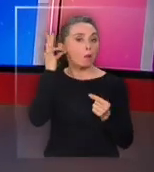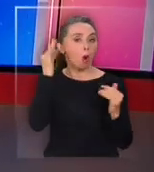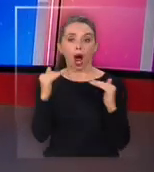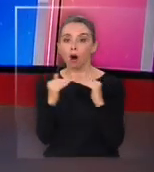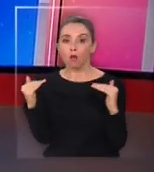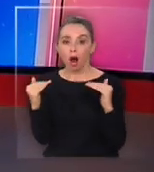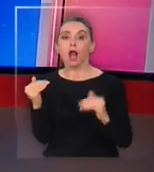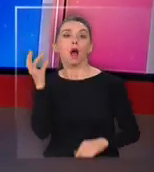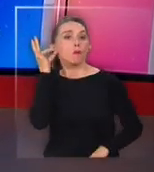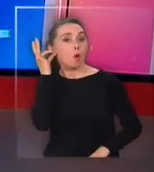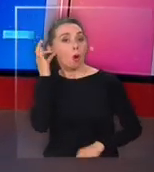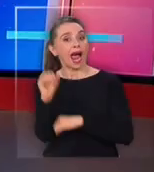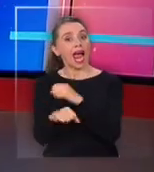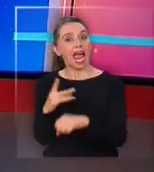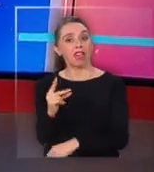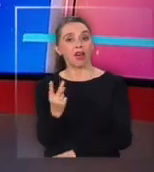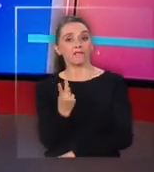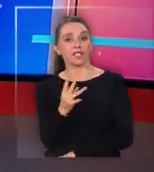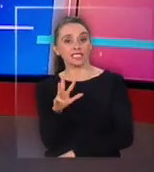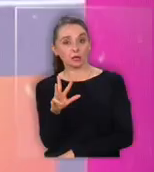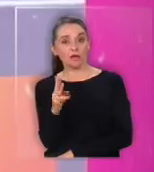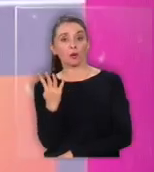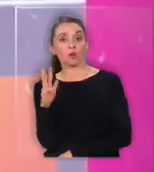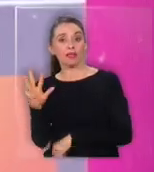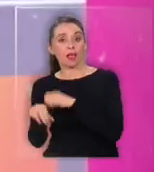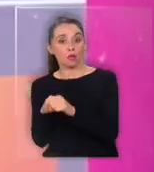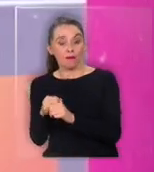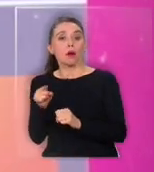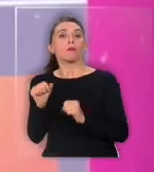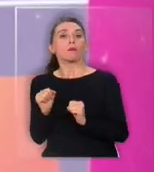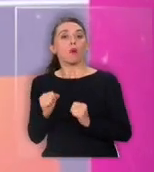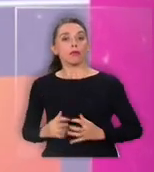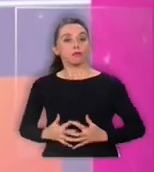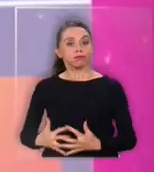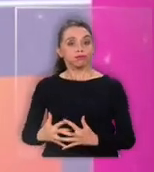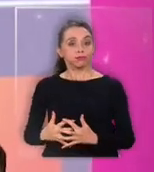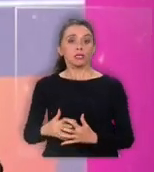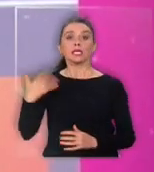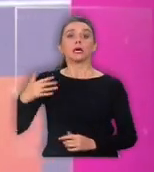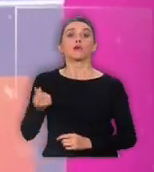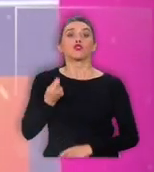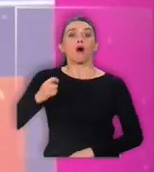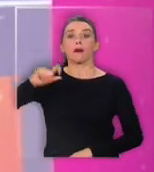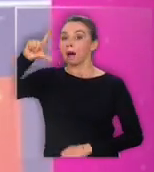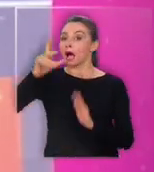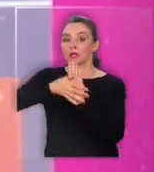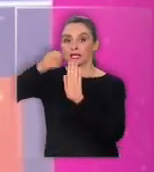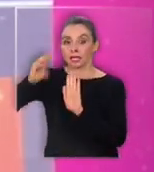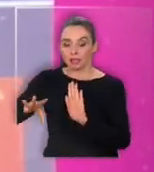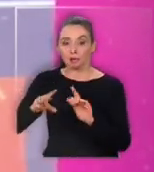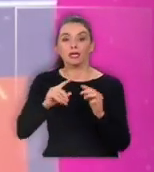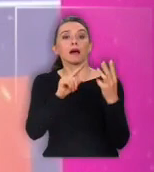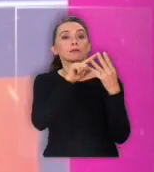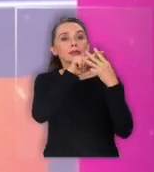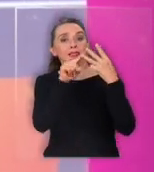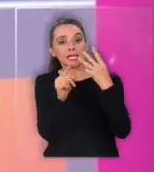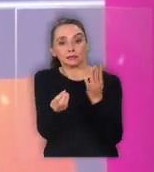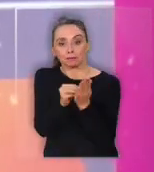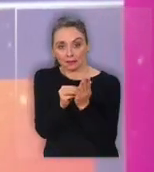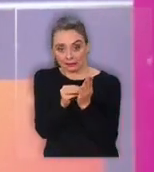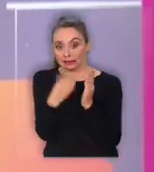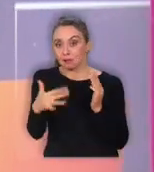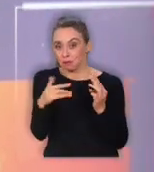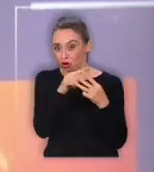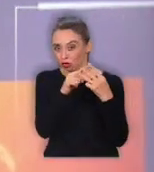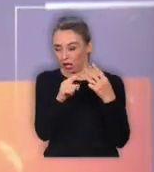sobre todo, las mujeres entre 29 y 40 años, edad de fertilidad, es muy importante. Vamos con la siguiente gráfica. Los otros 3 elementos